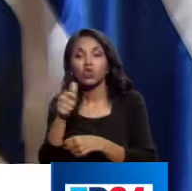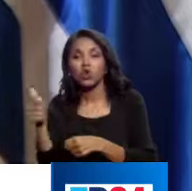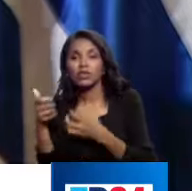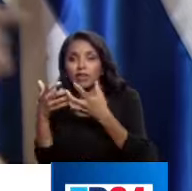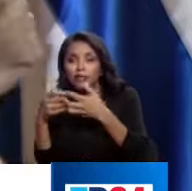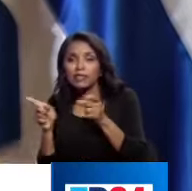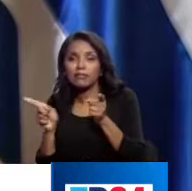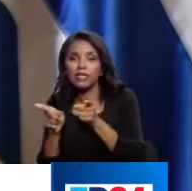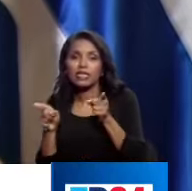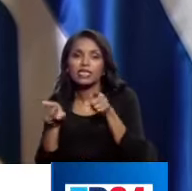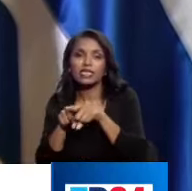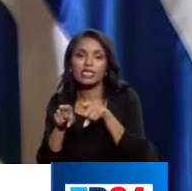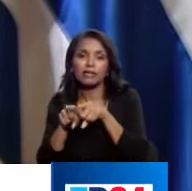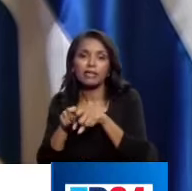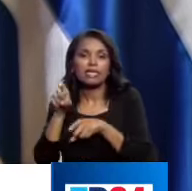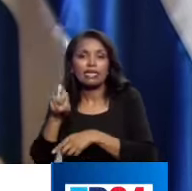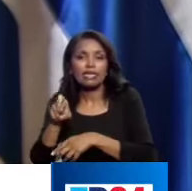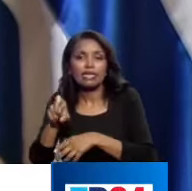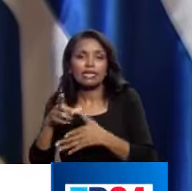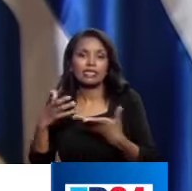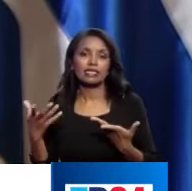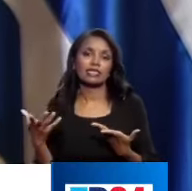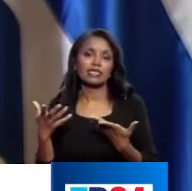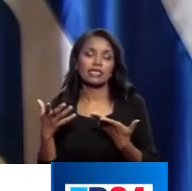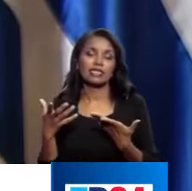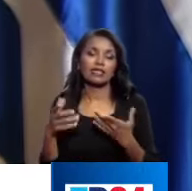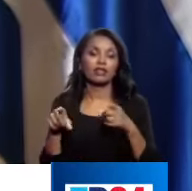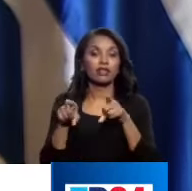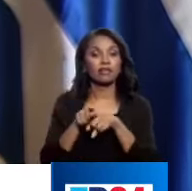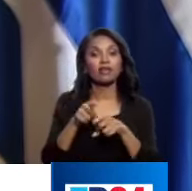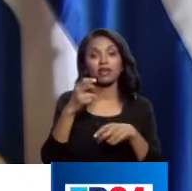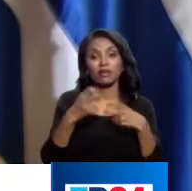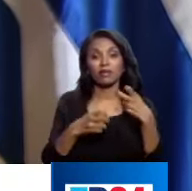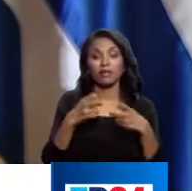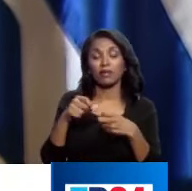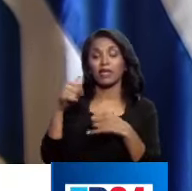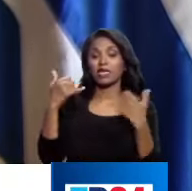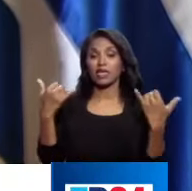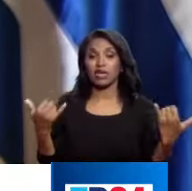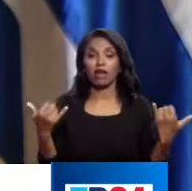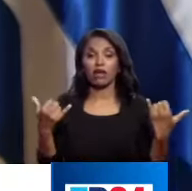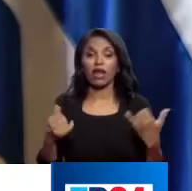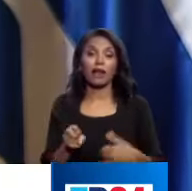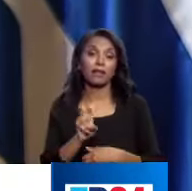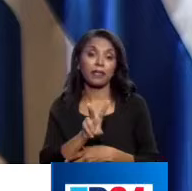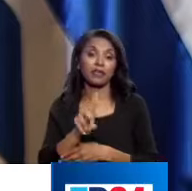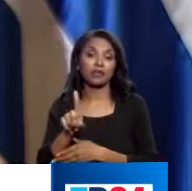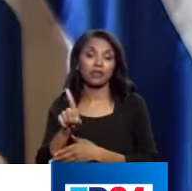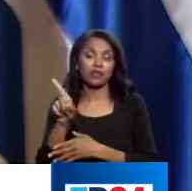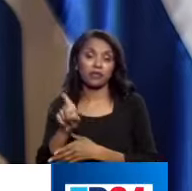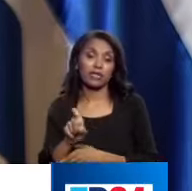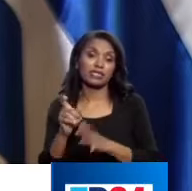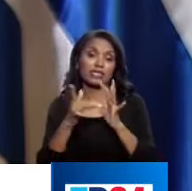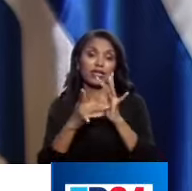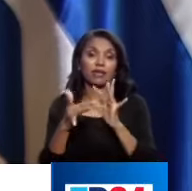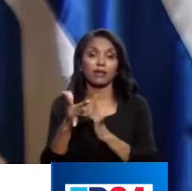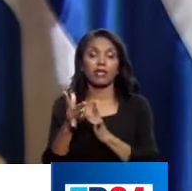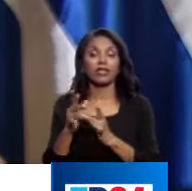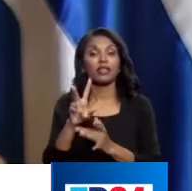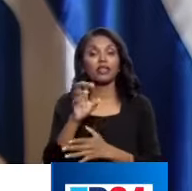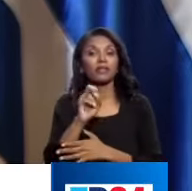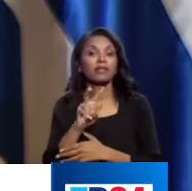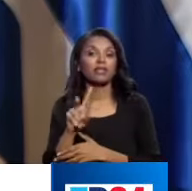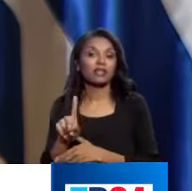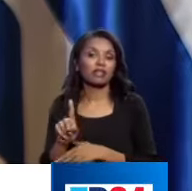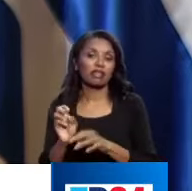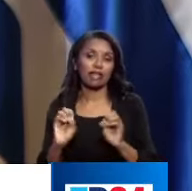medianos empresarios? Se robaron la plata. Citamos a Iván Skilsen y hasta ahora, el 21 de abril del 2021,